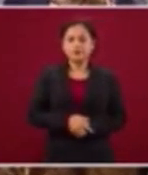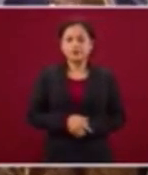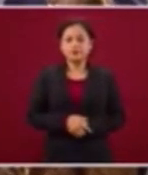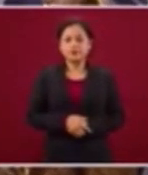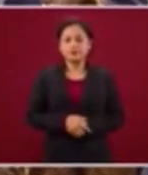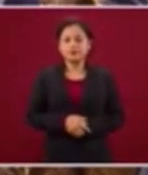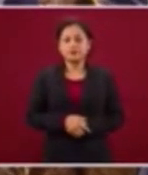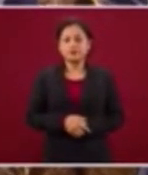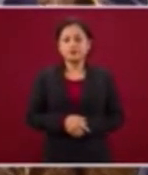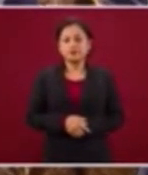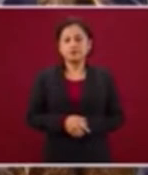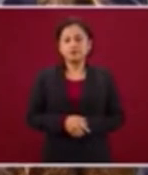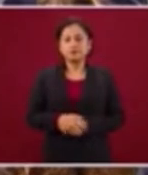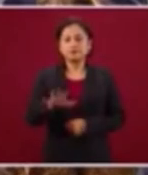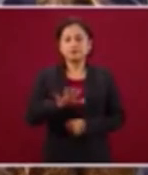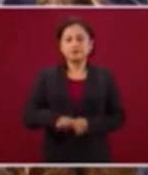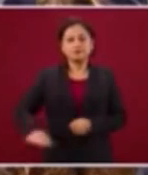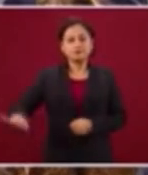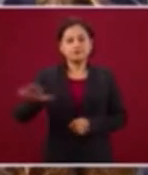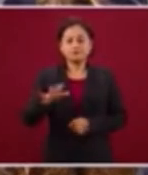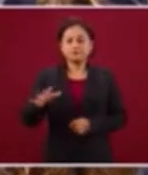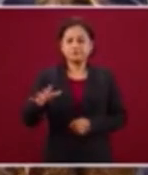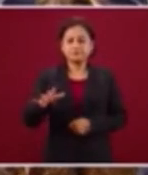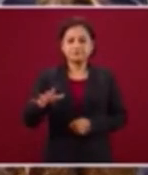próceres y mendigos,